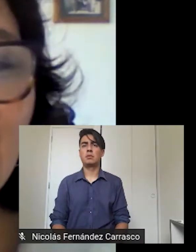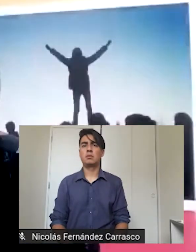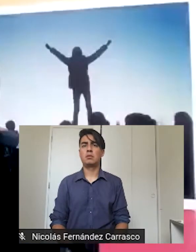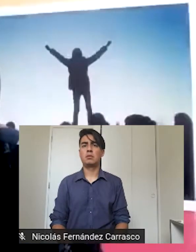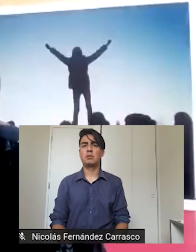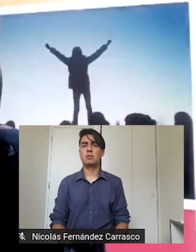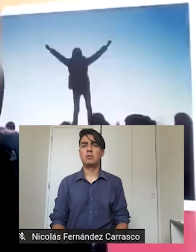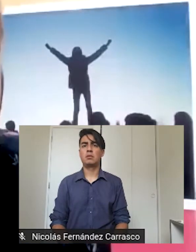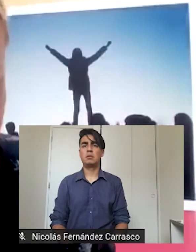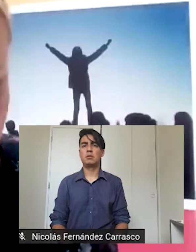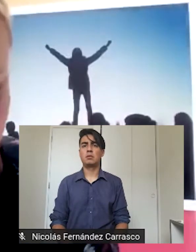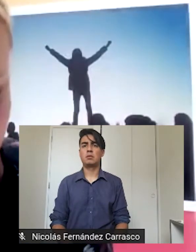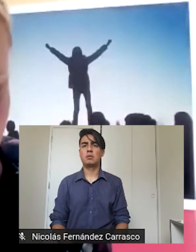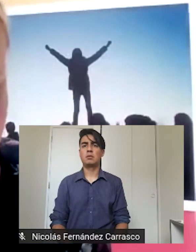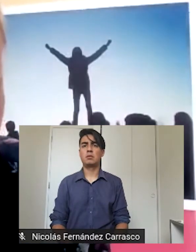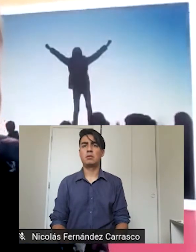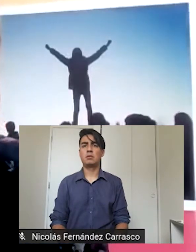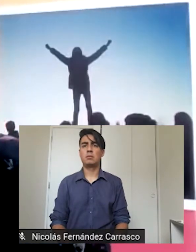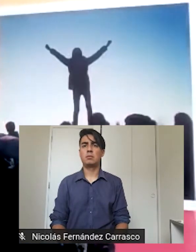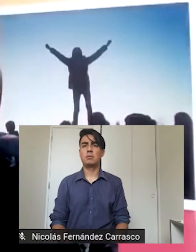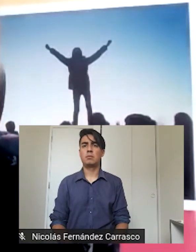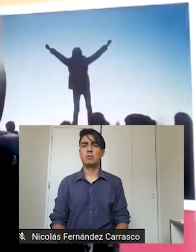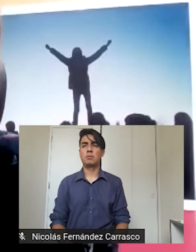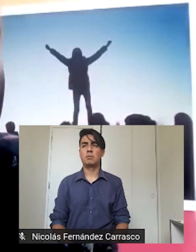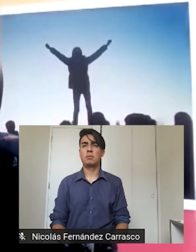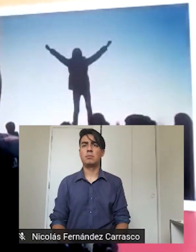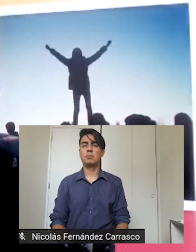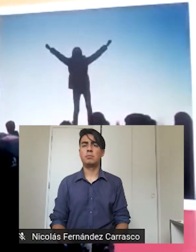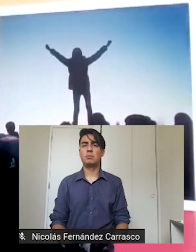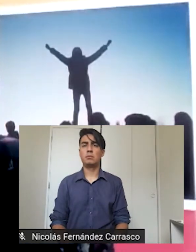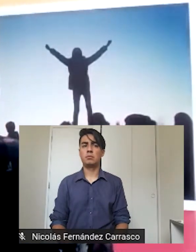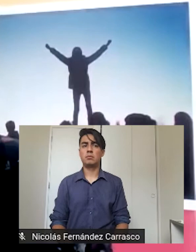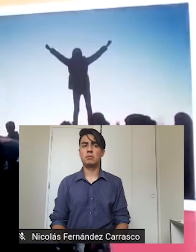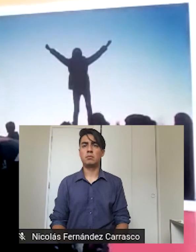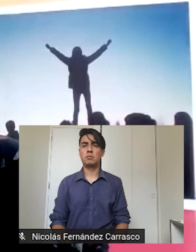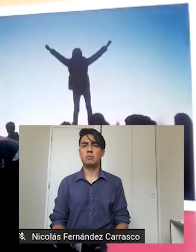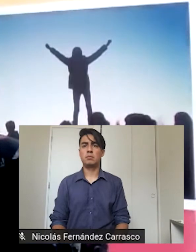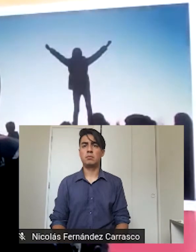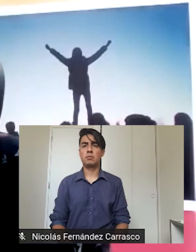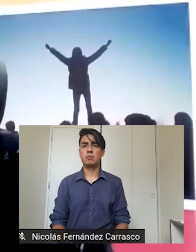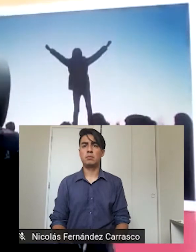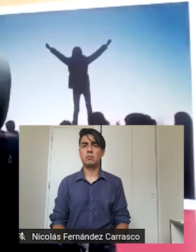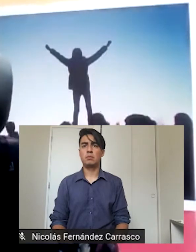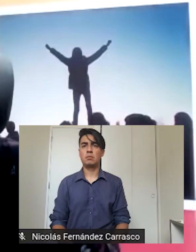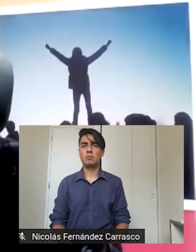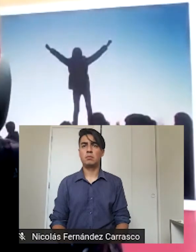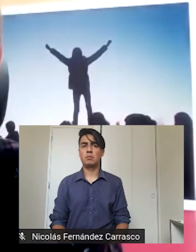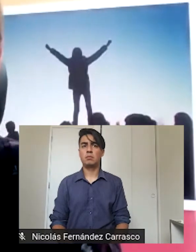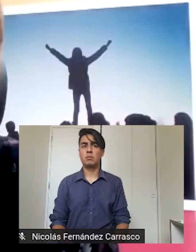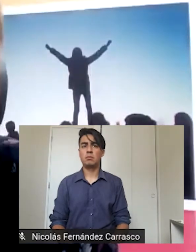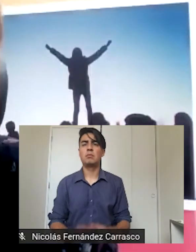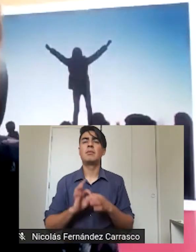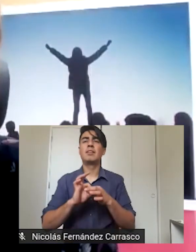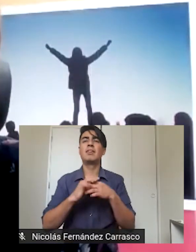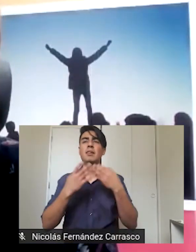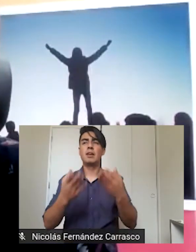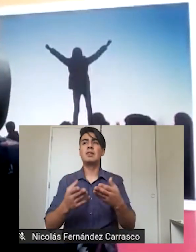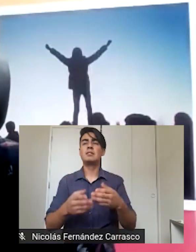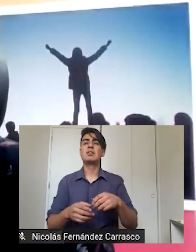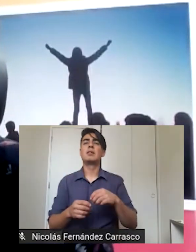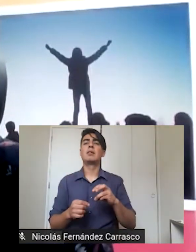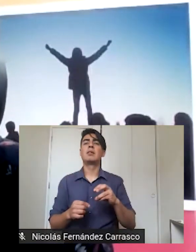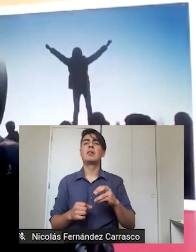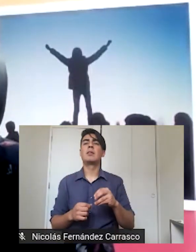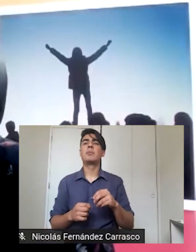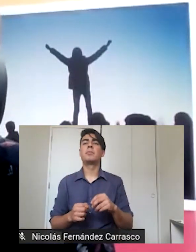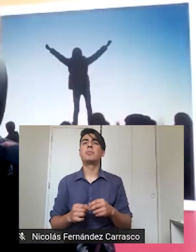Thank you, Marcela. I'll try to answer this. Gracias, Marcela. Voy a tratar de contestar. Creo que